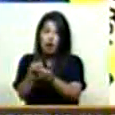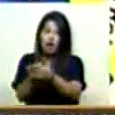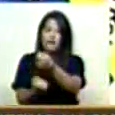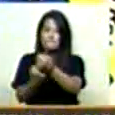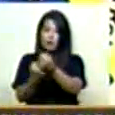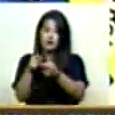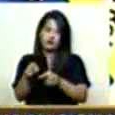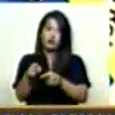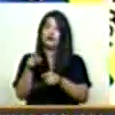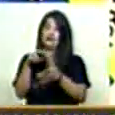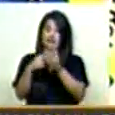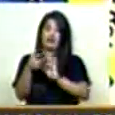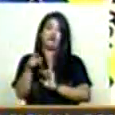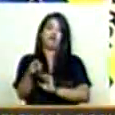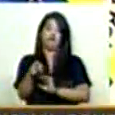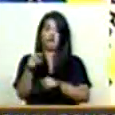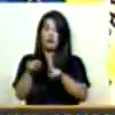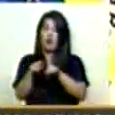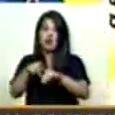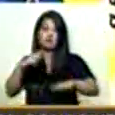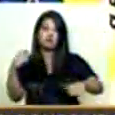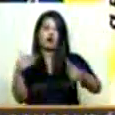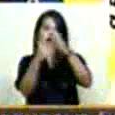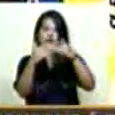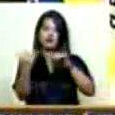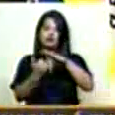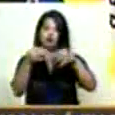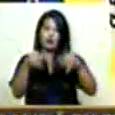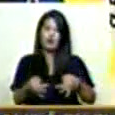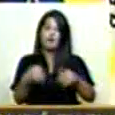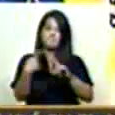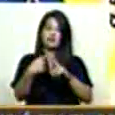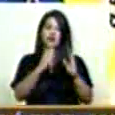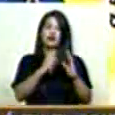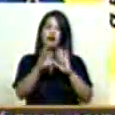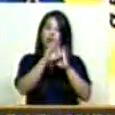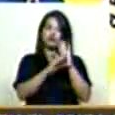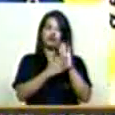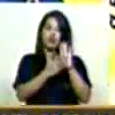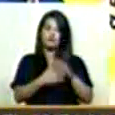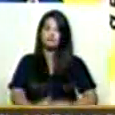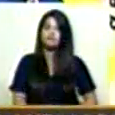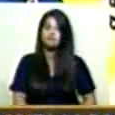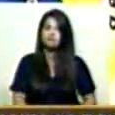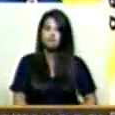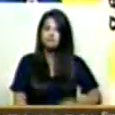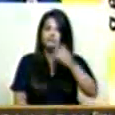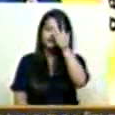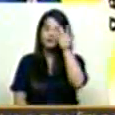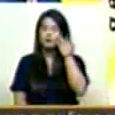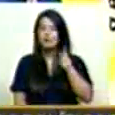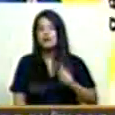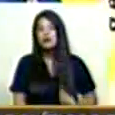fragantes ataques contra la institucionalidad democrática y el orden constitucional a partir